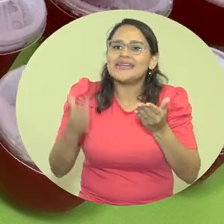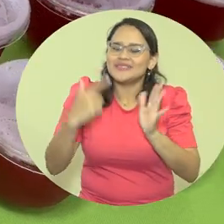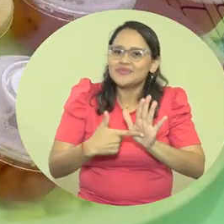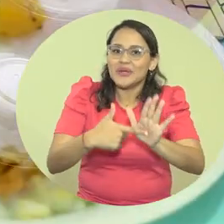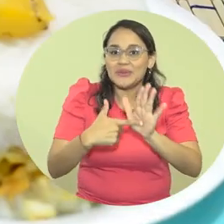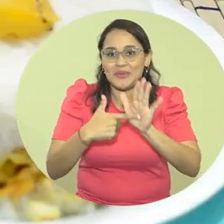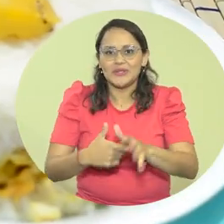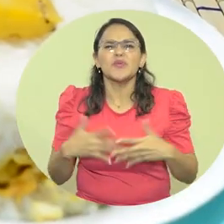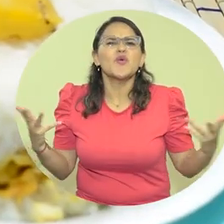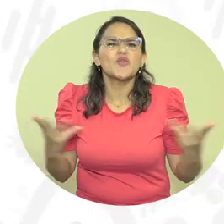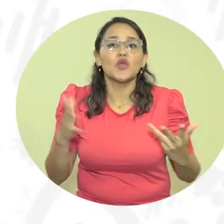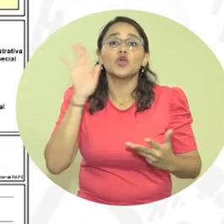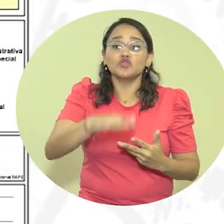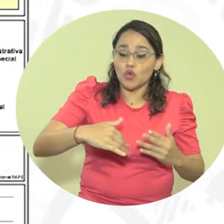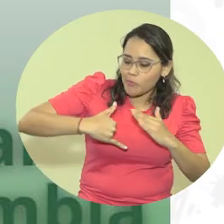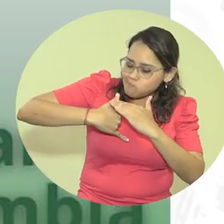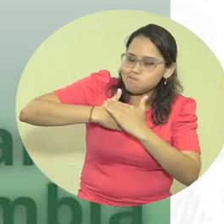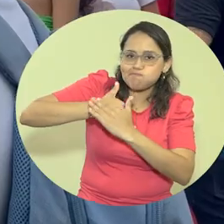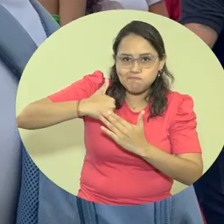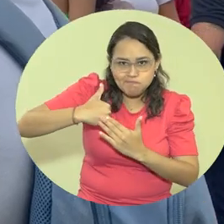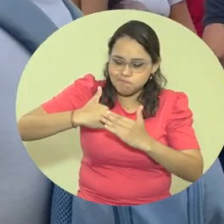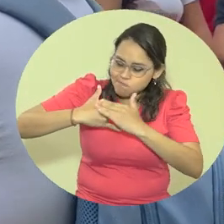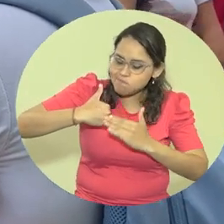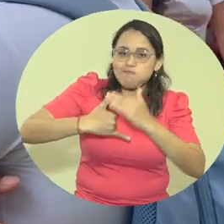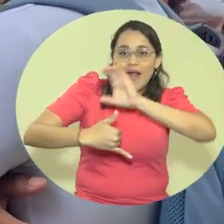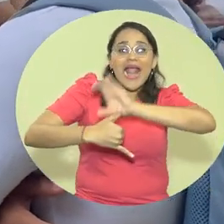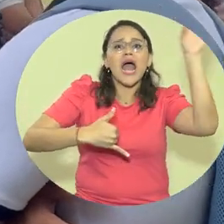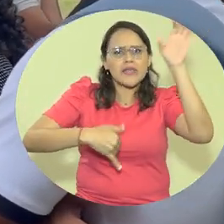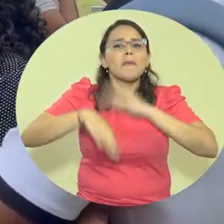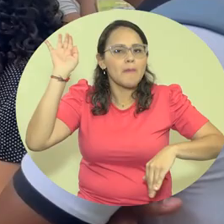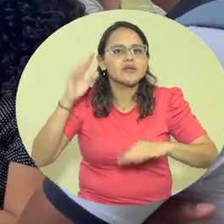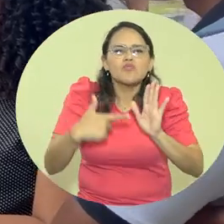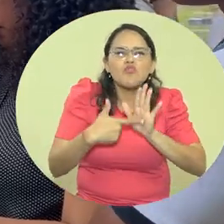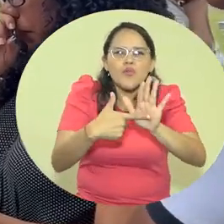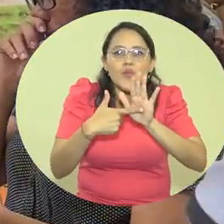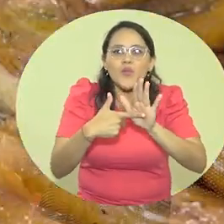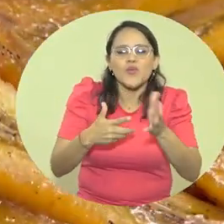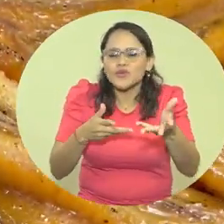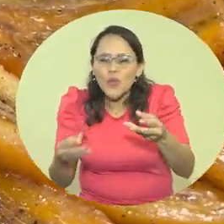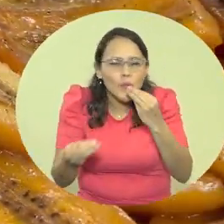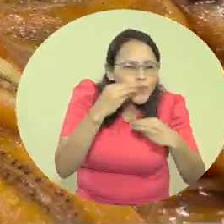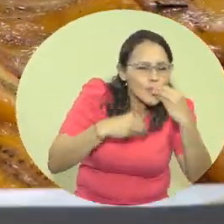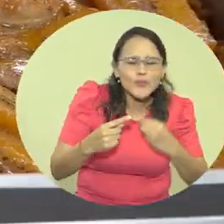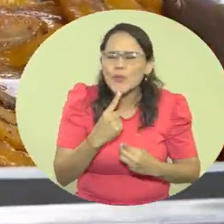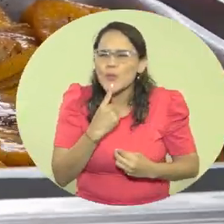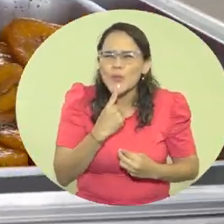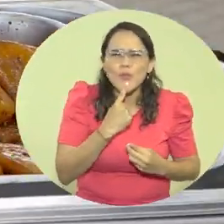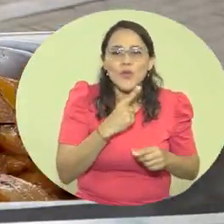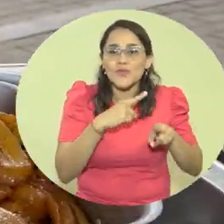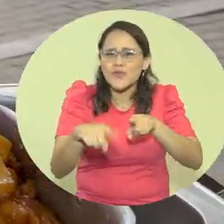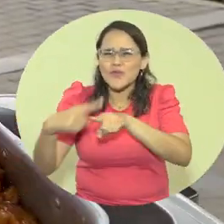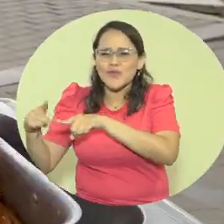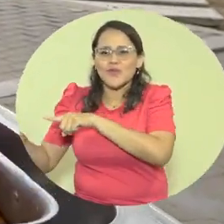y alimentos propios de las regiones Pacífico, Central y Caribe atrajeron los paladares de comensales curiosos y apetitosos que pasaban por cada mesa con plato